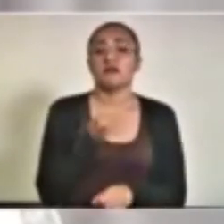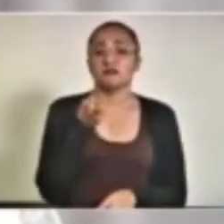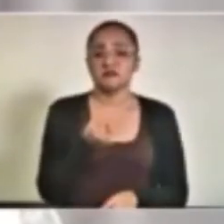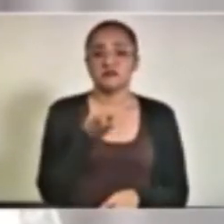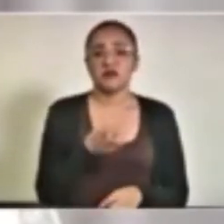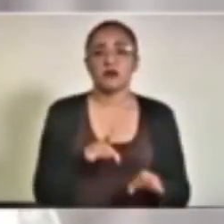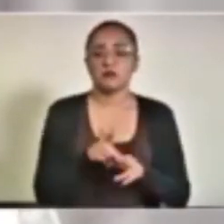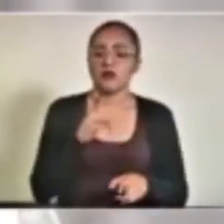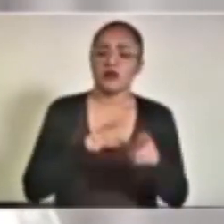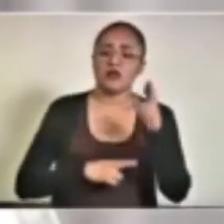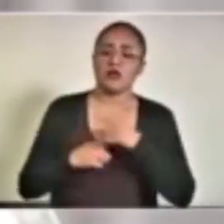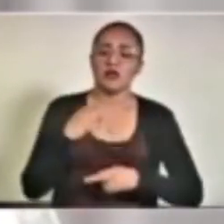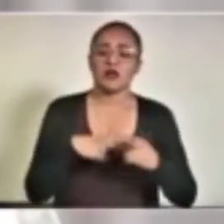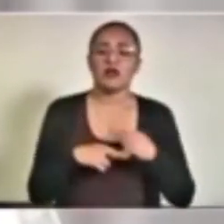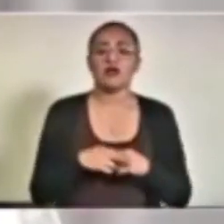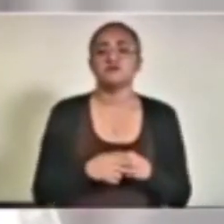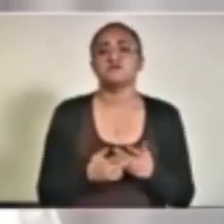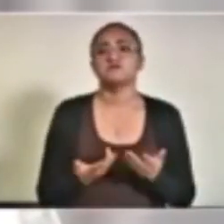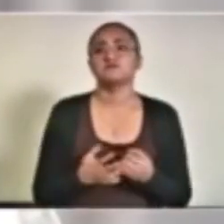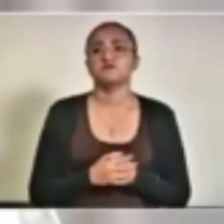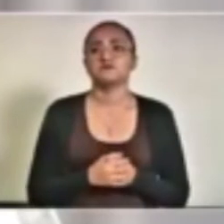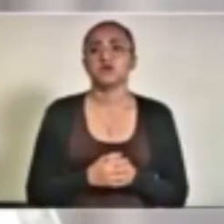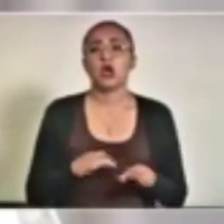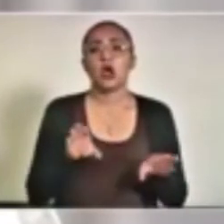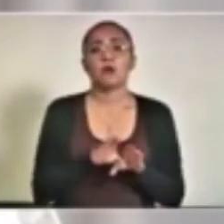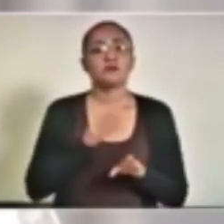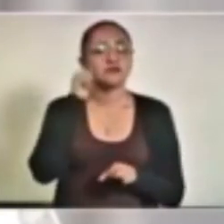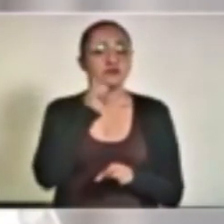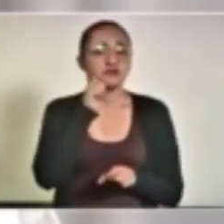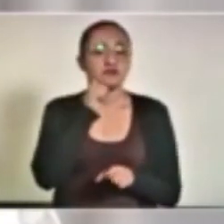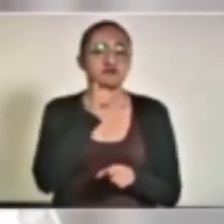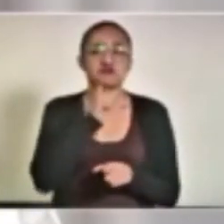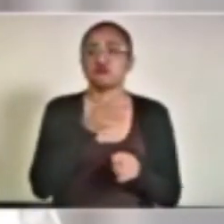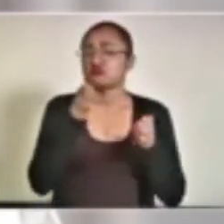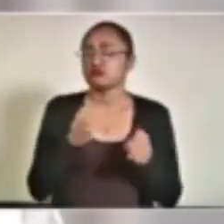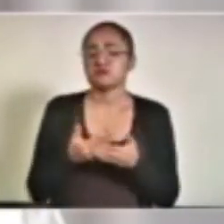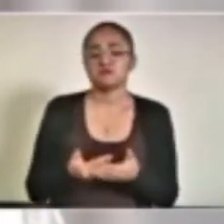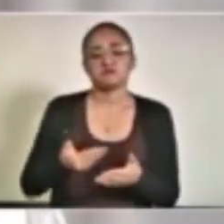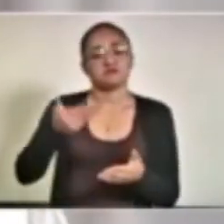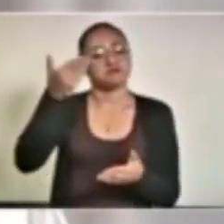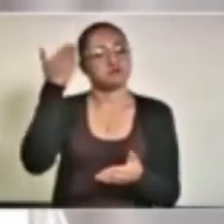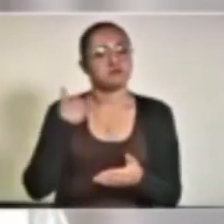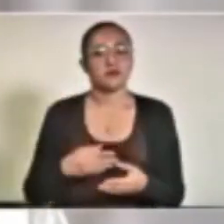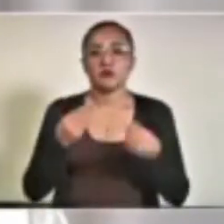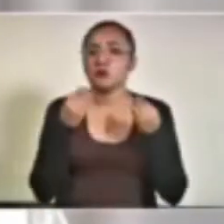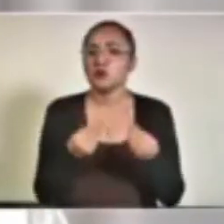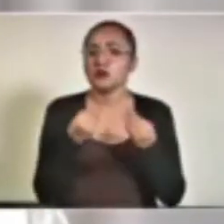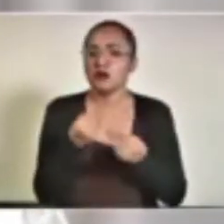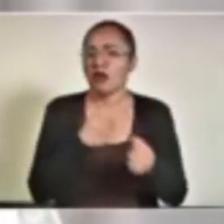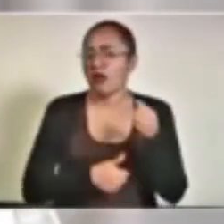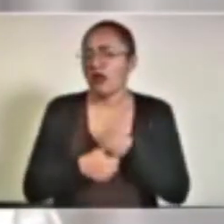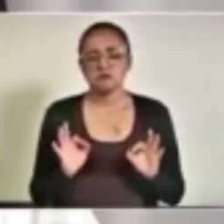regrese a como siempre ha estado desde hace muchos muchos